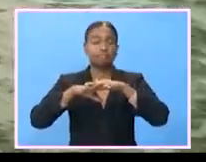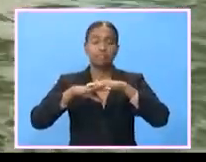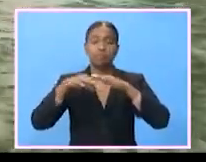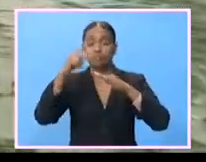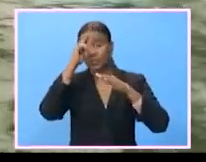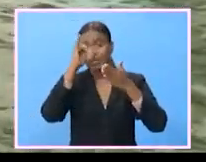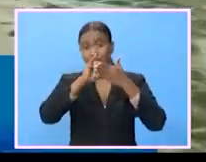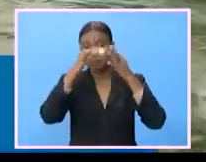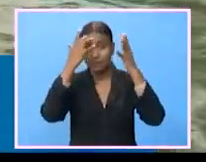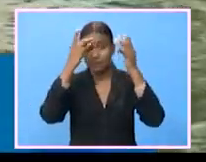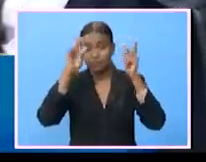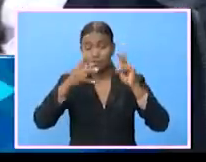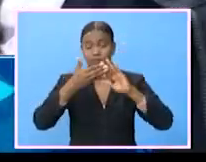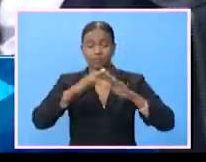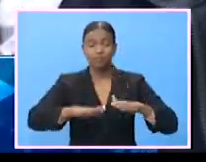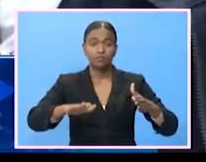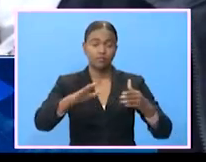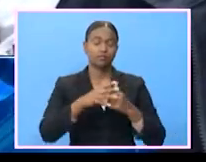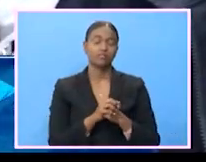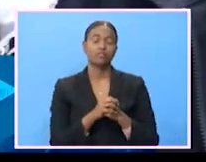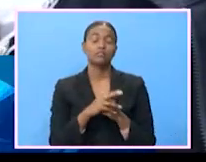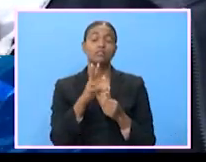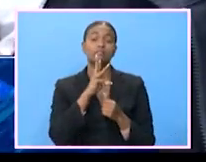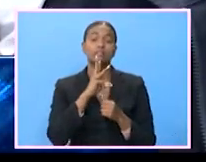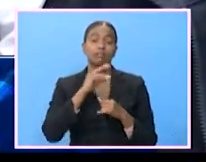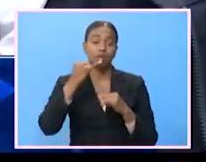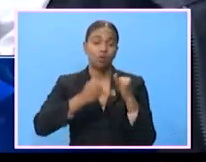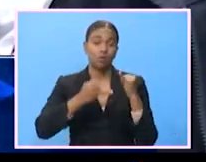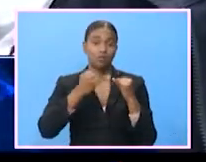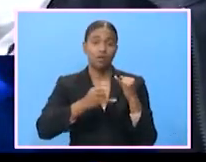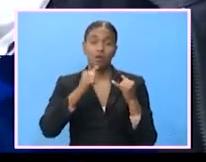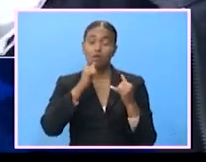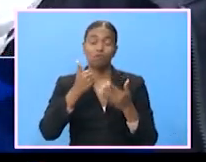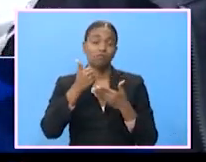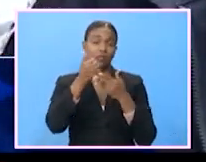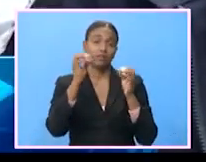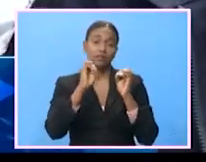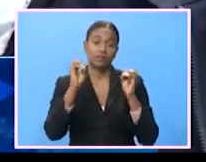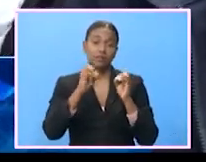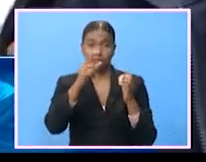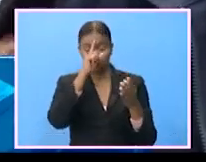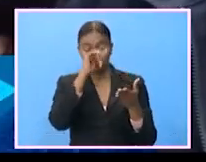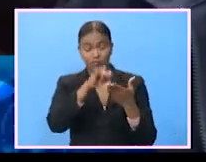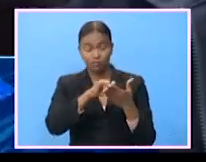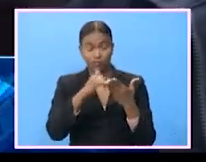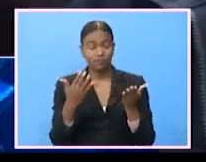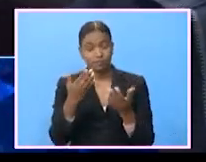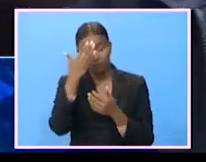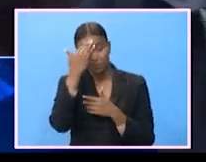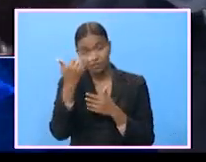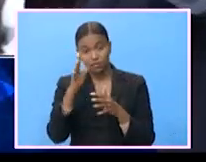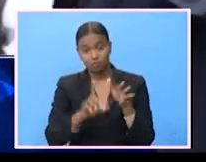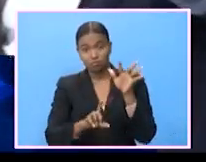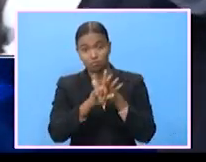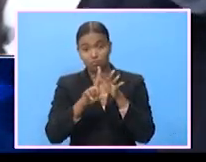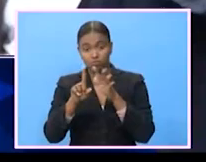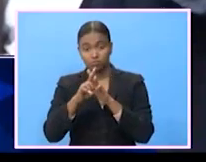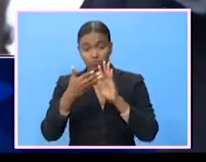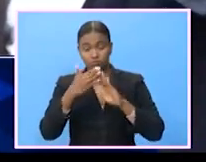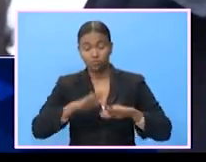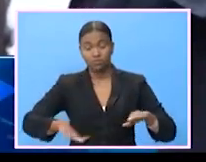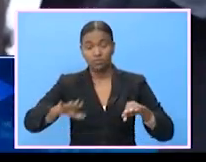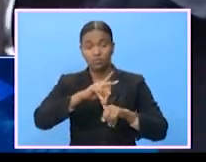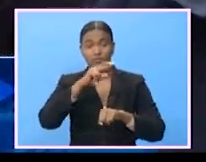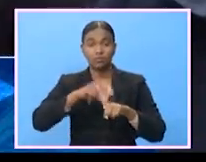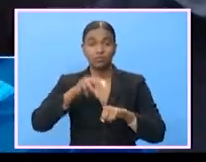los representantes del sector. Las aguas últimas no han sido significativas para la presa porque se han presentado en el litoral sur